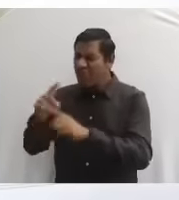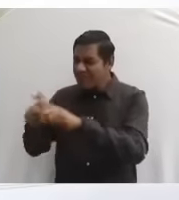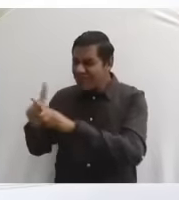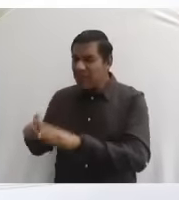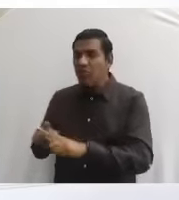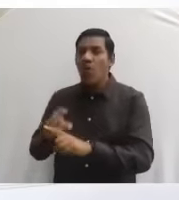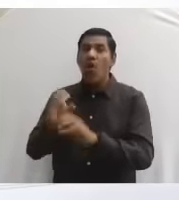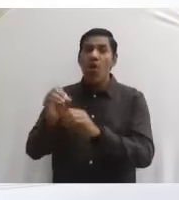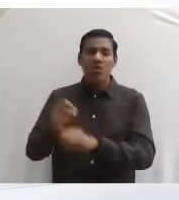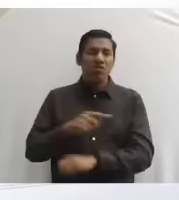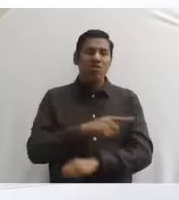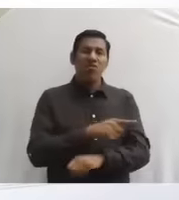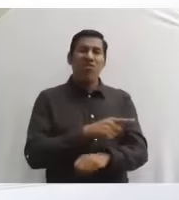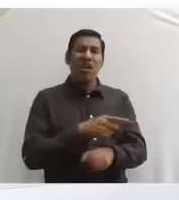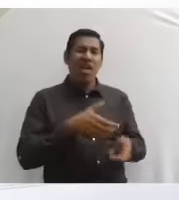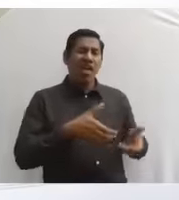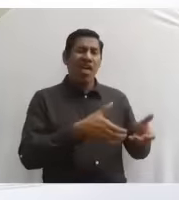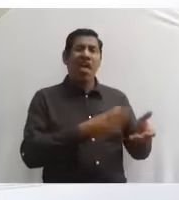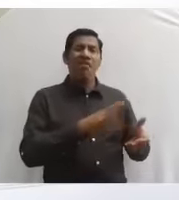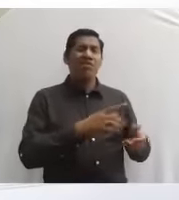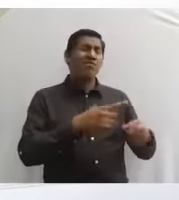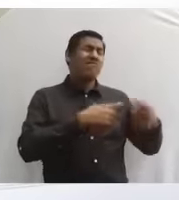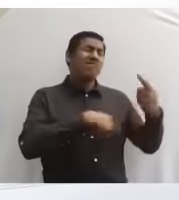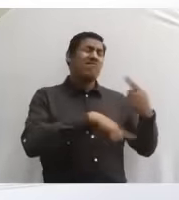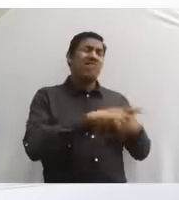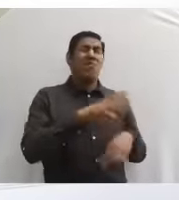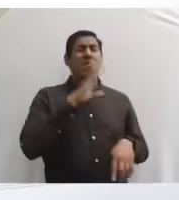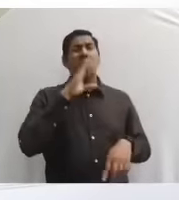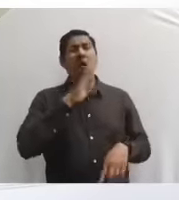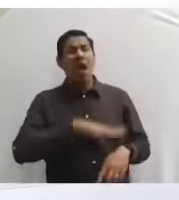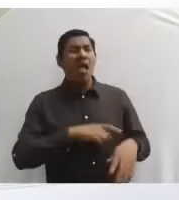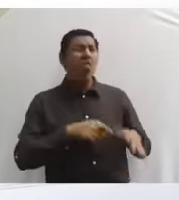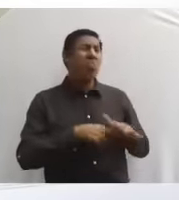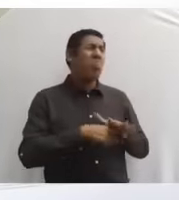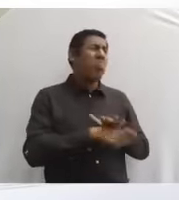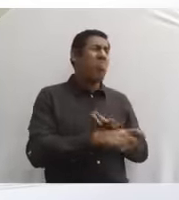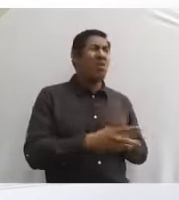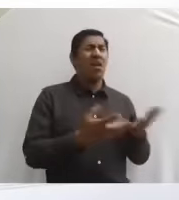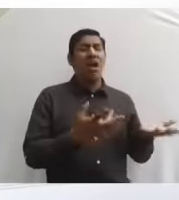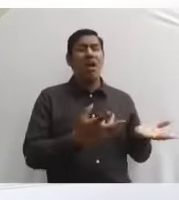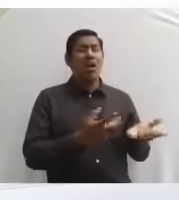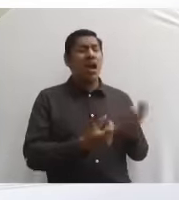regresamos a la corrupción, a los privilegios, al pasado.